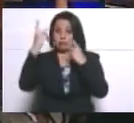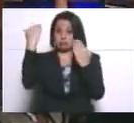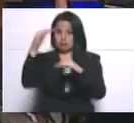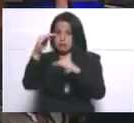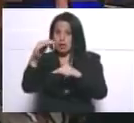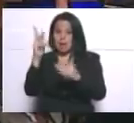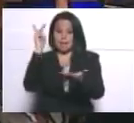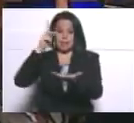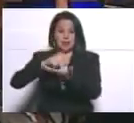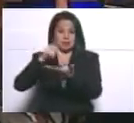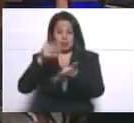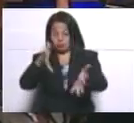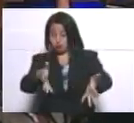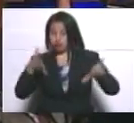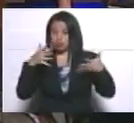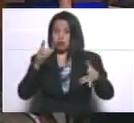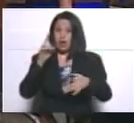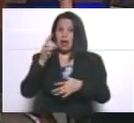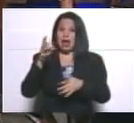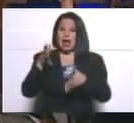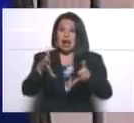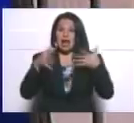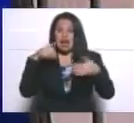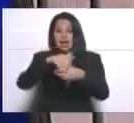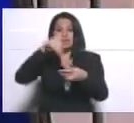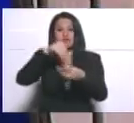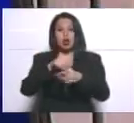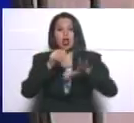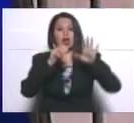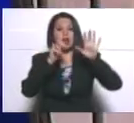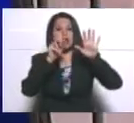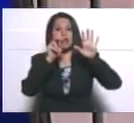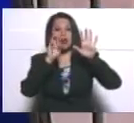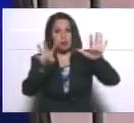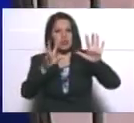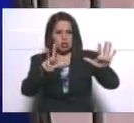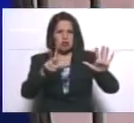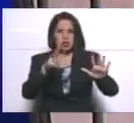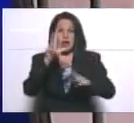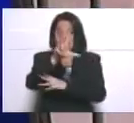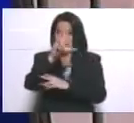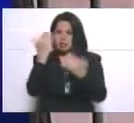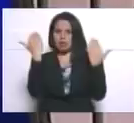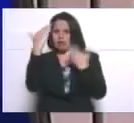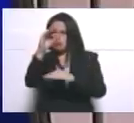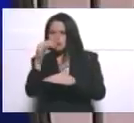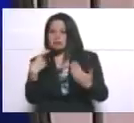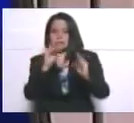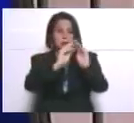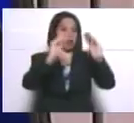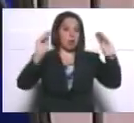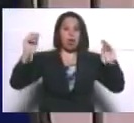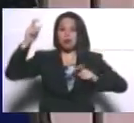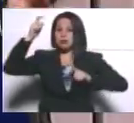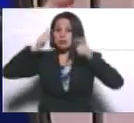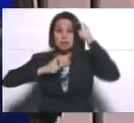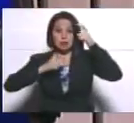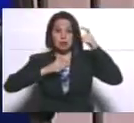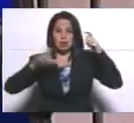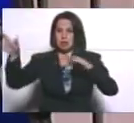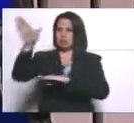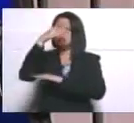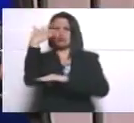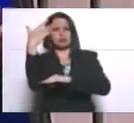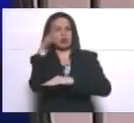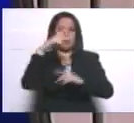participación y triunfo en las elecciones del 98. La tercera, el llamado que hace el presidente Chávez, porque fue su bandera en